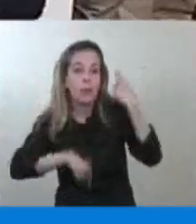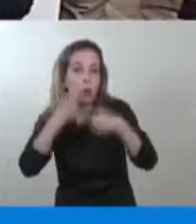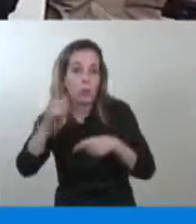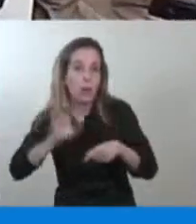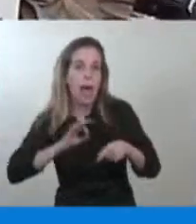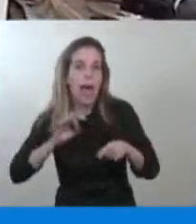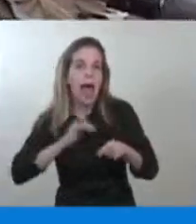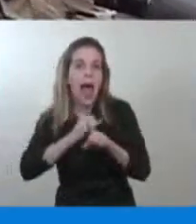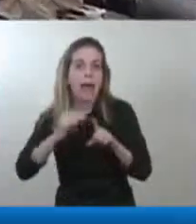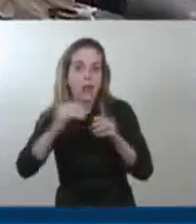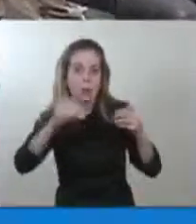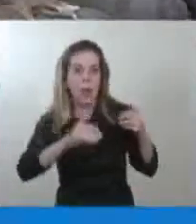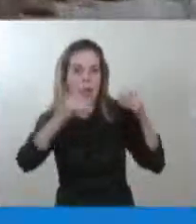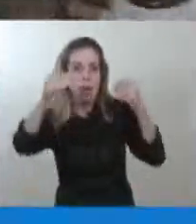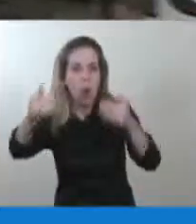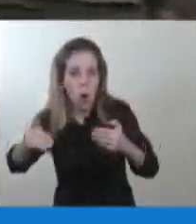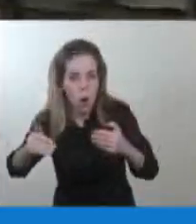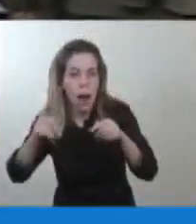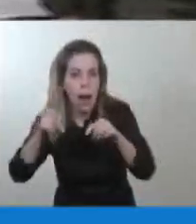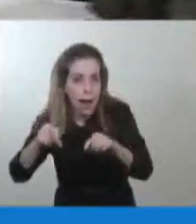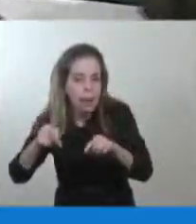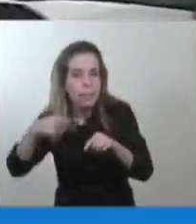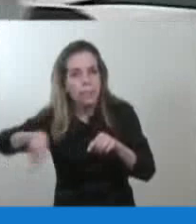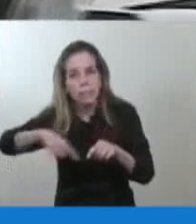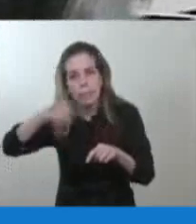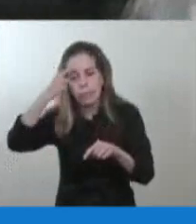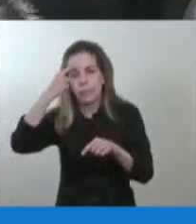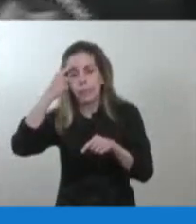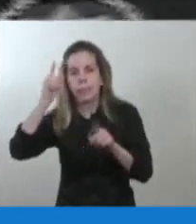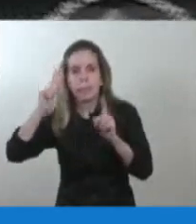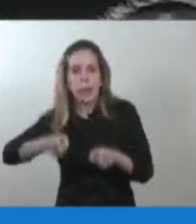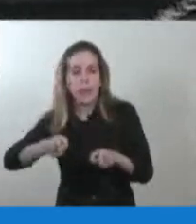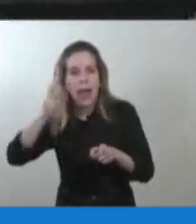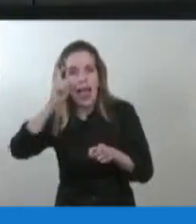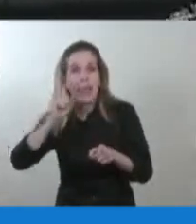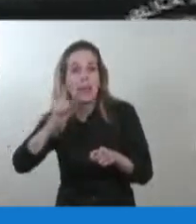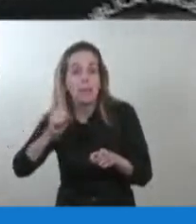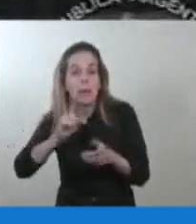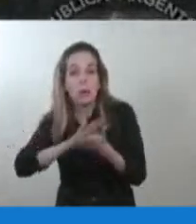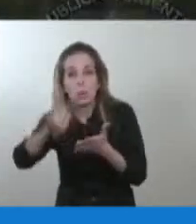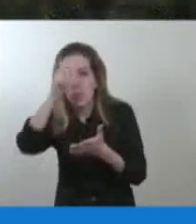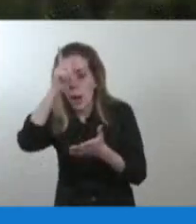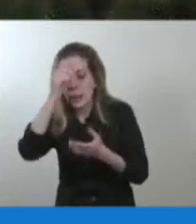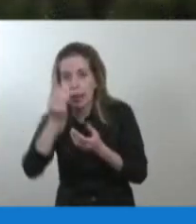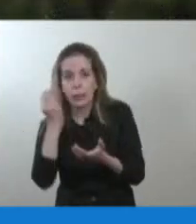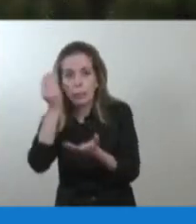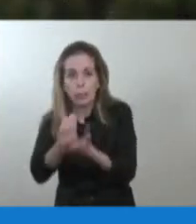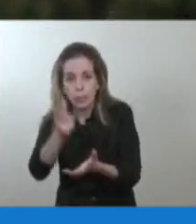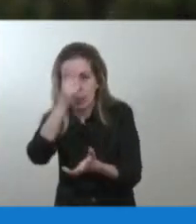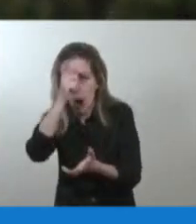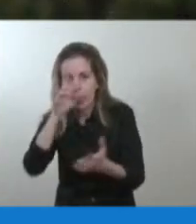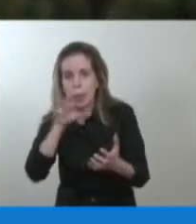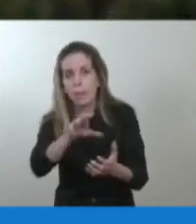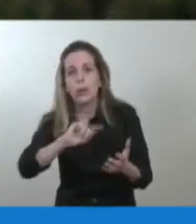a lo largo de los próximos 18 meses pensamos incorporar 10.000 nuevos agentes a la policía de nuestra